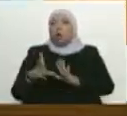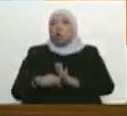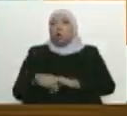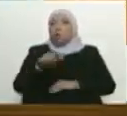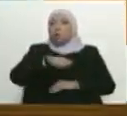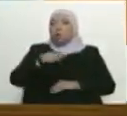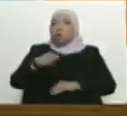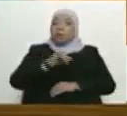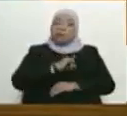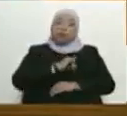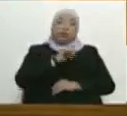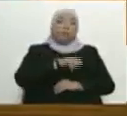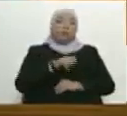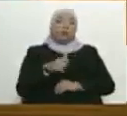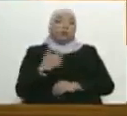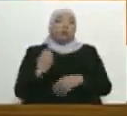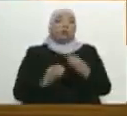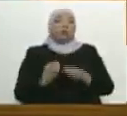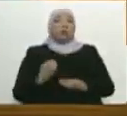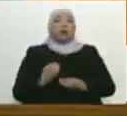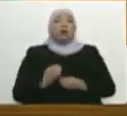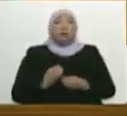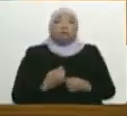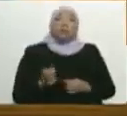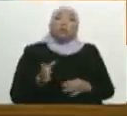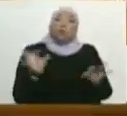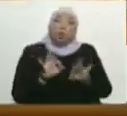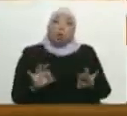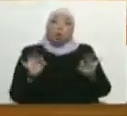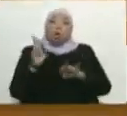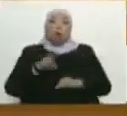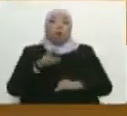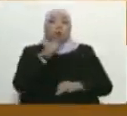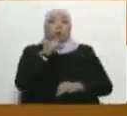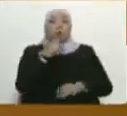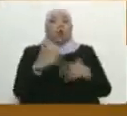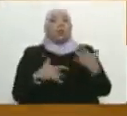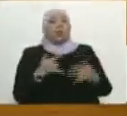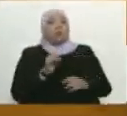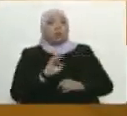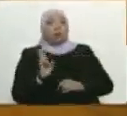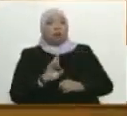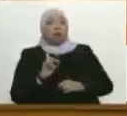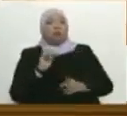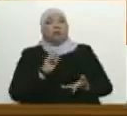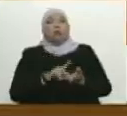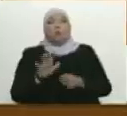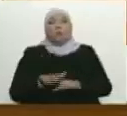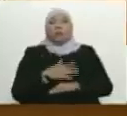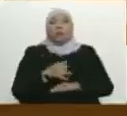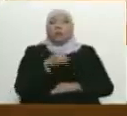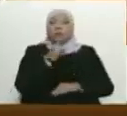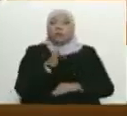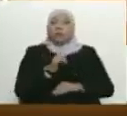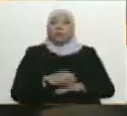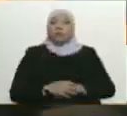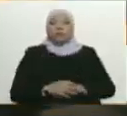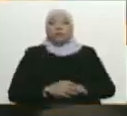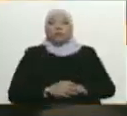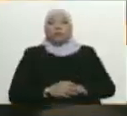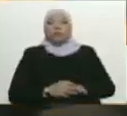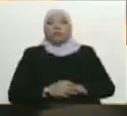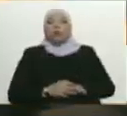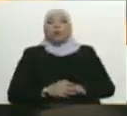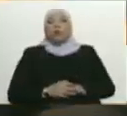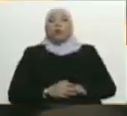parte de individuos que se hacen llamar y que no tienen ninguna validez su actuación, castiga de manera punitiva y penal, y